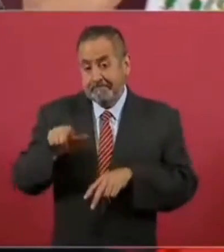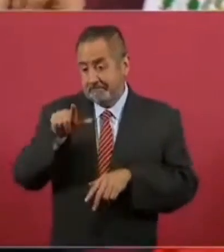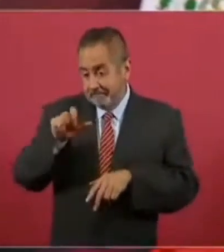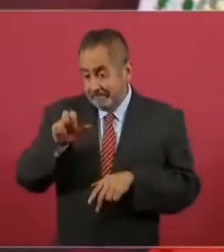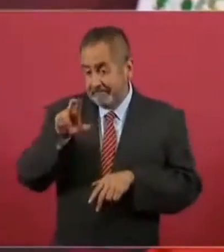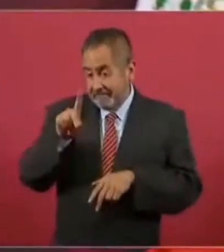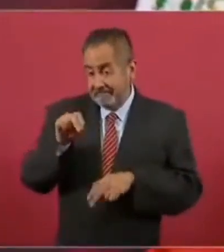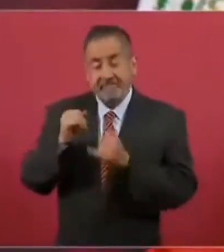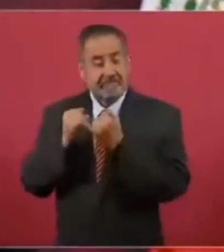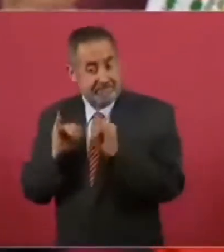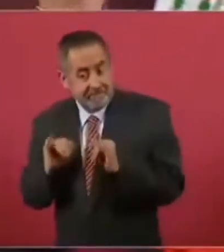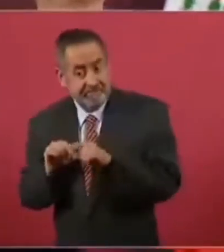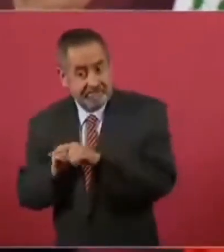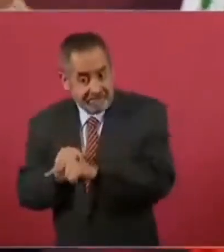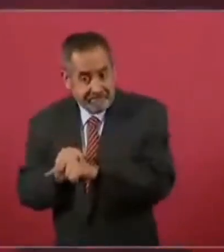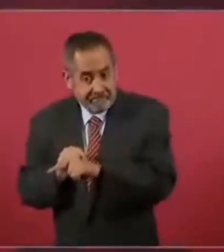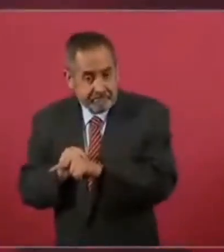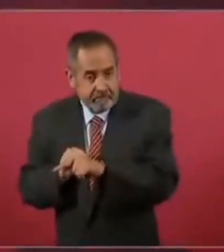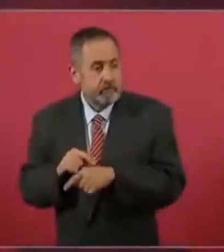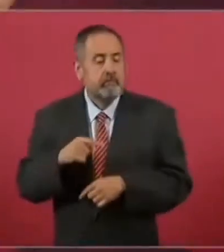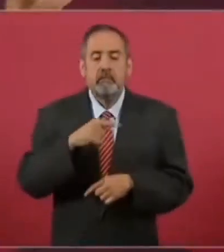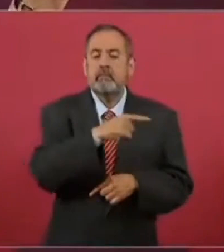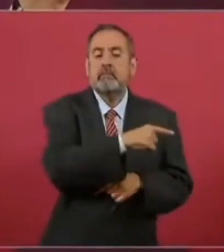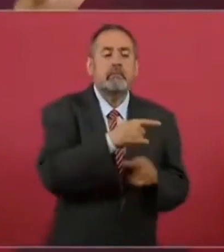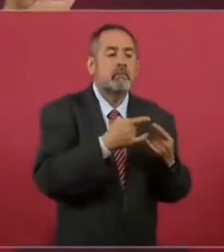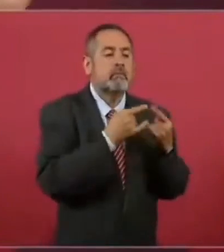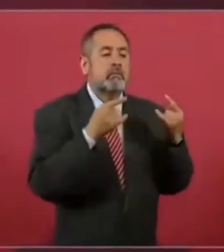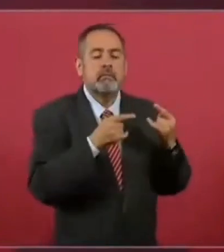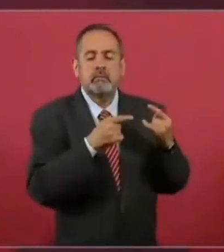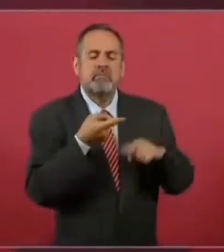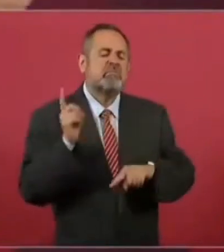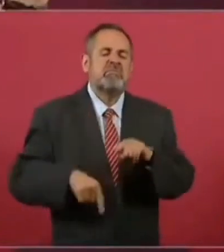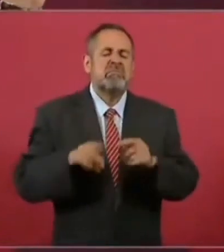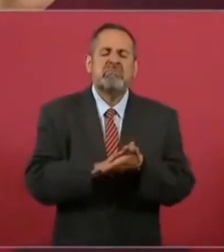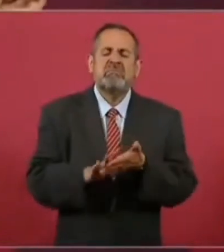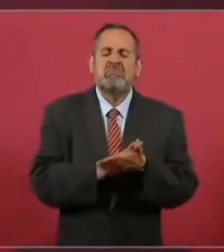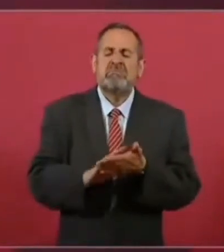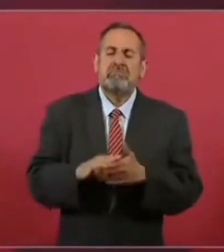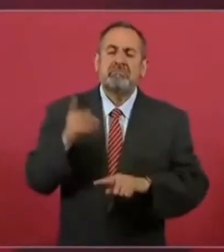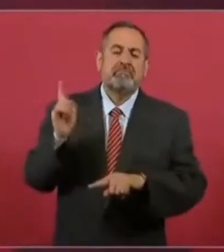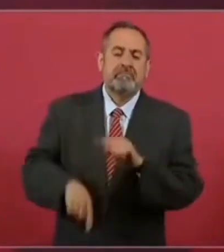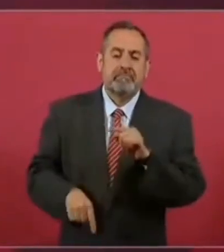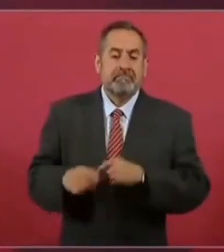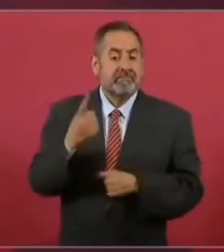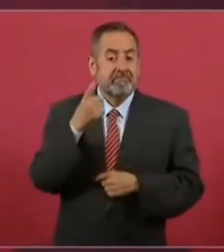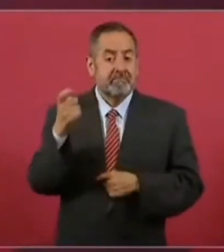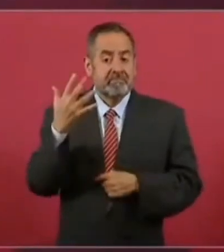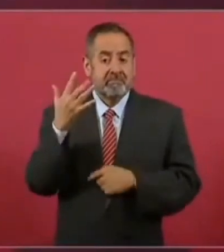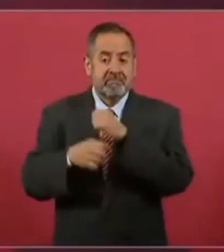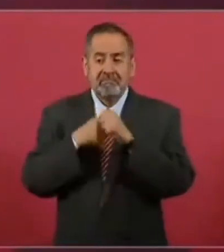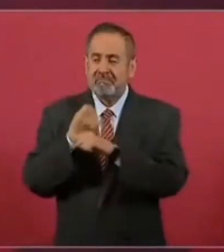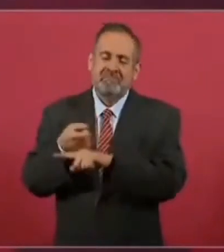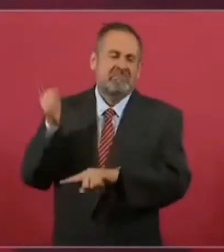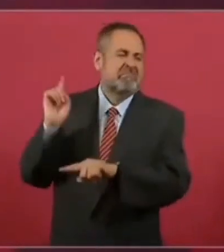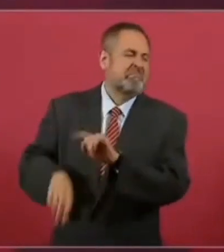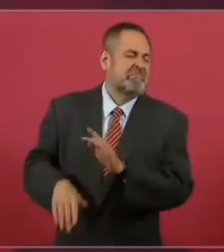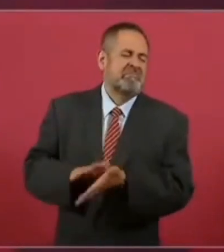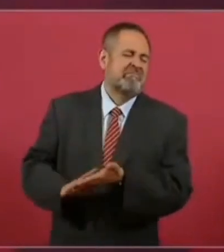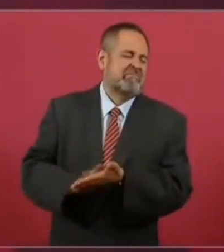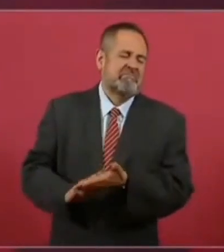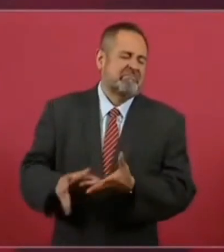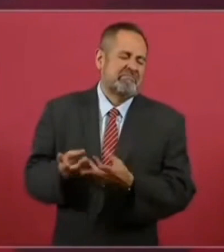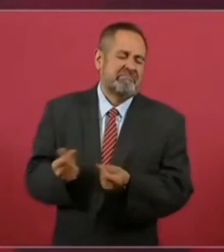que fue la historia que acabaron los tecnócratas neoliberales. Acabaron con 150 años de historia de ferrocarriles,